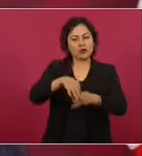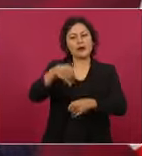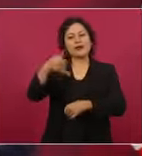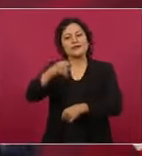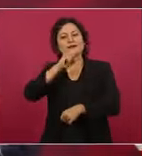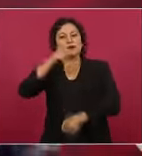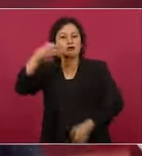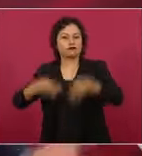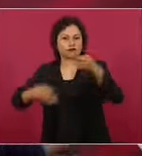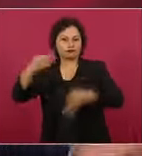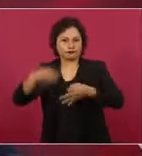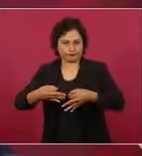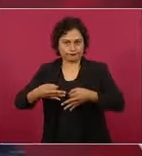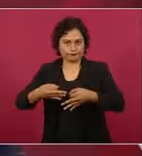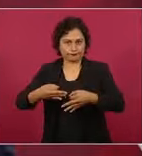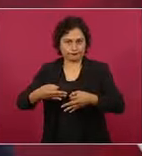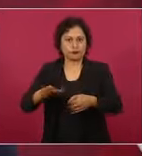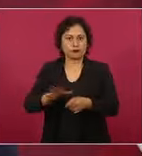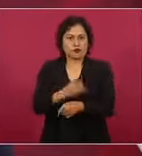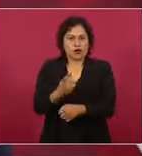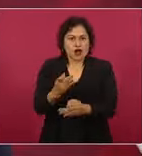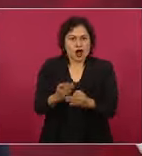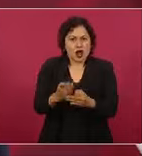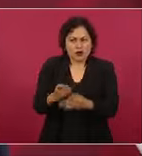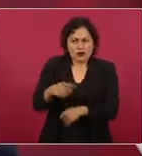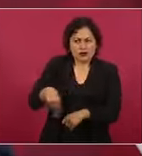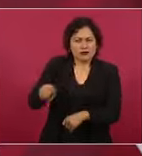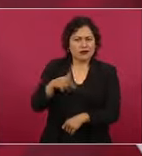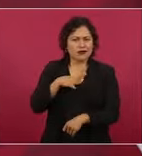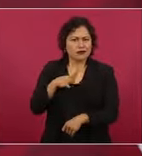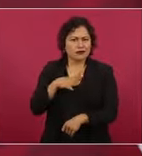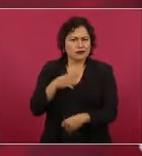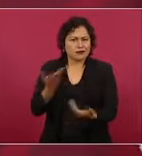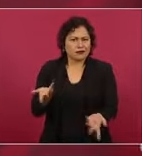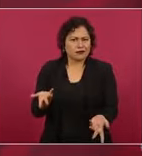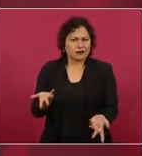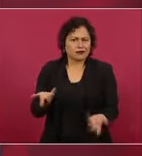porque ayudan mucho los ejemplos, los que están,